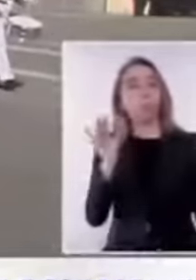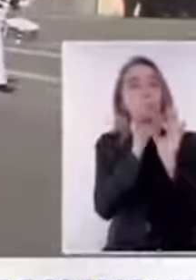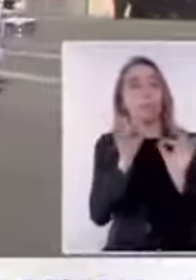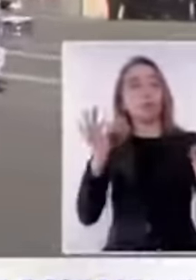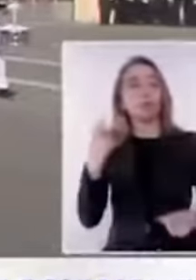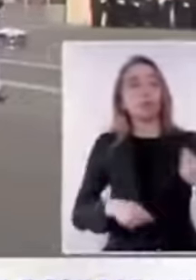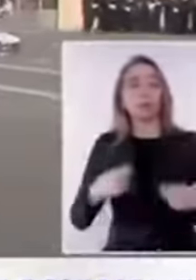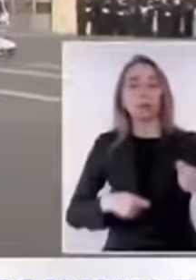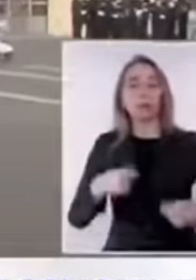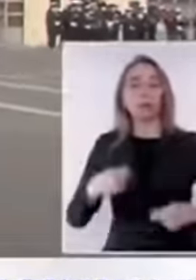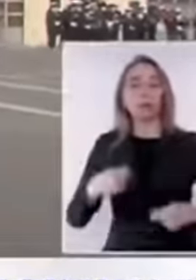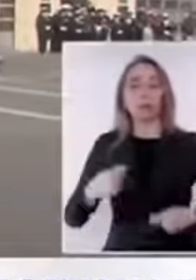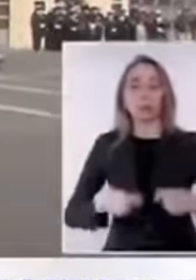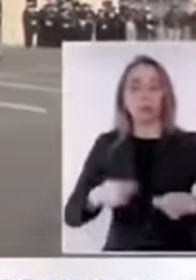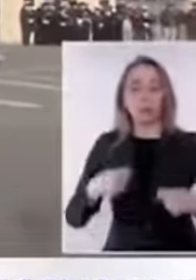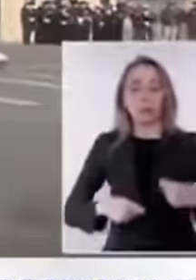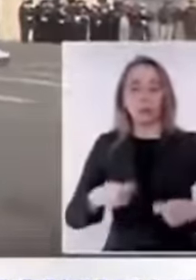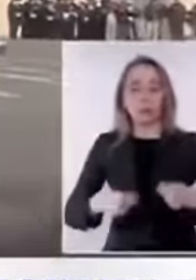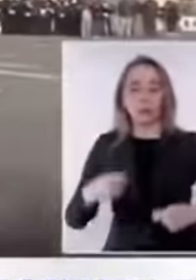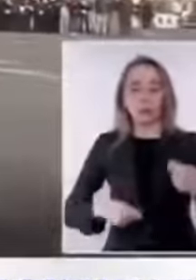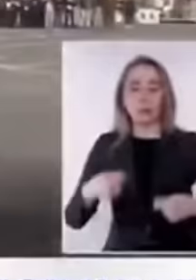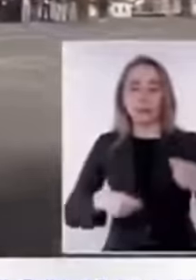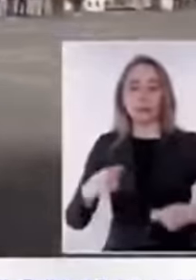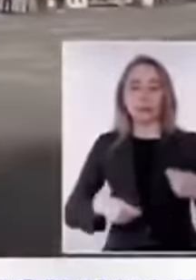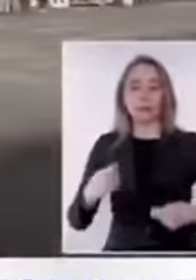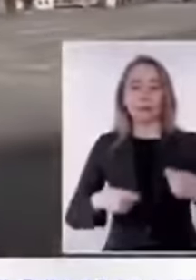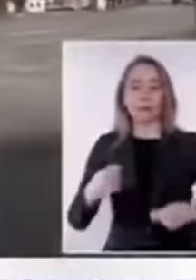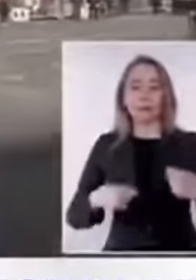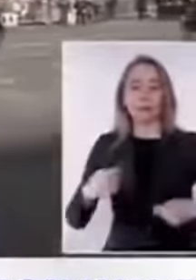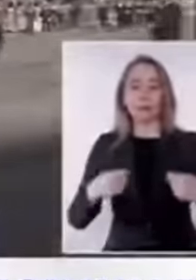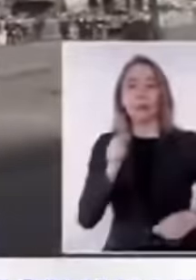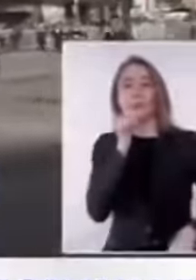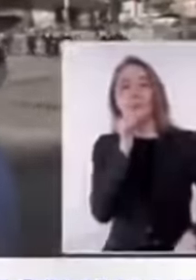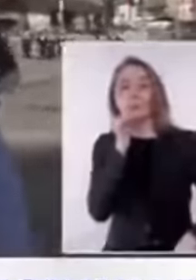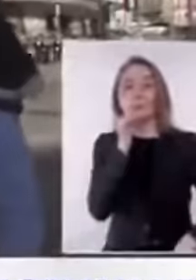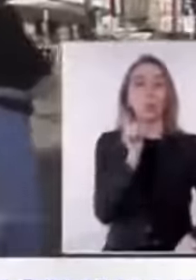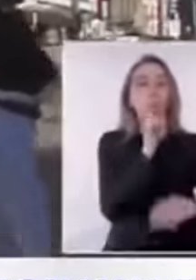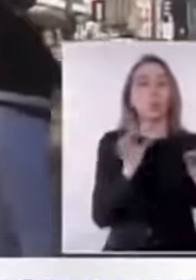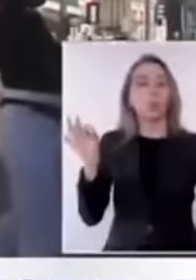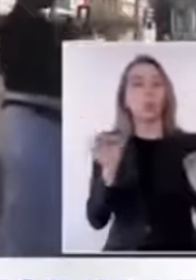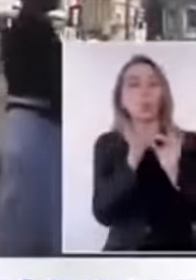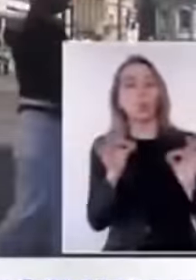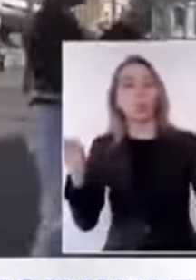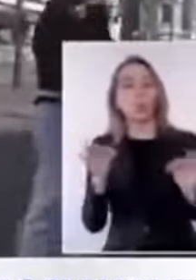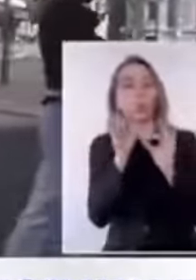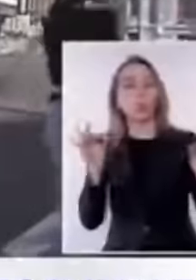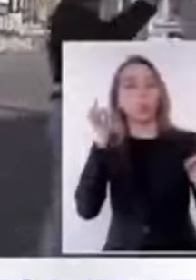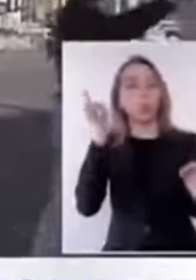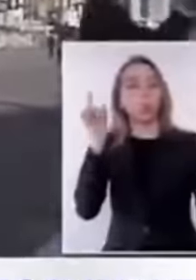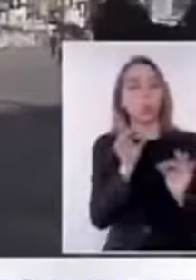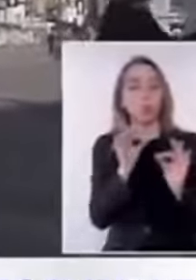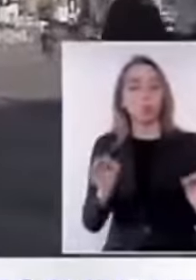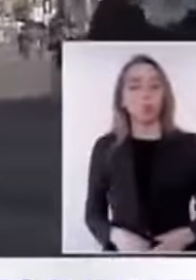vivo, se me cae por el internet malo. Empiezo a grabar y se tranca todo. Ahora espero que funcione bien.